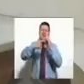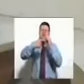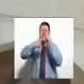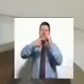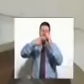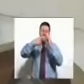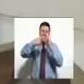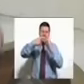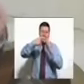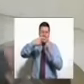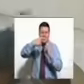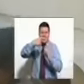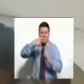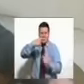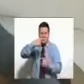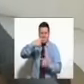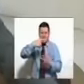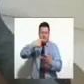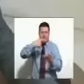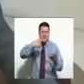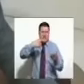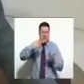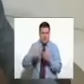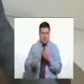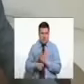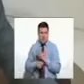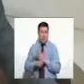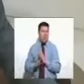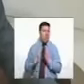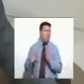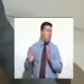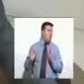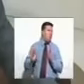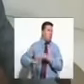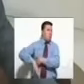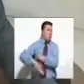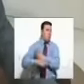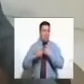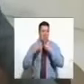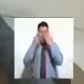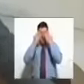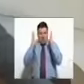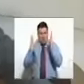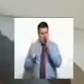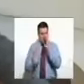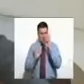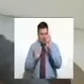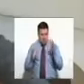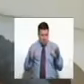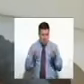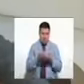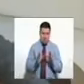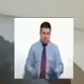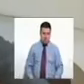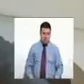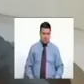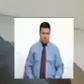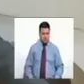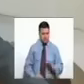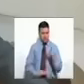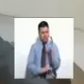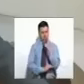etcétera, le pasan por un lado los problemas y no se da cuenta y no tiene la dignidad ante